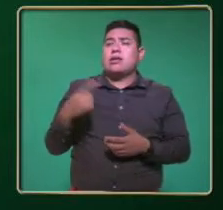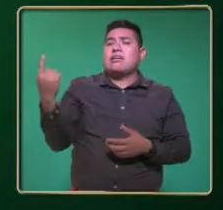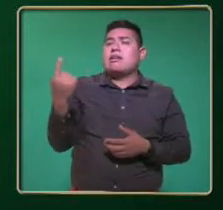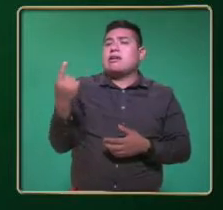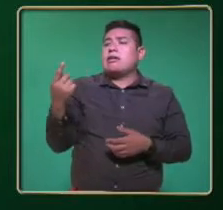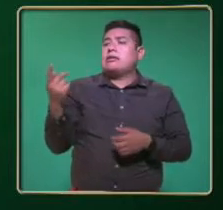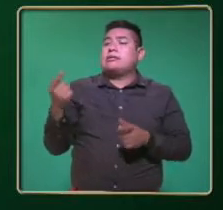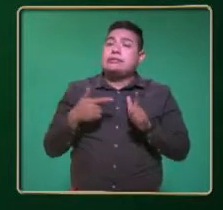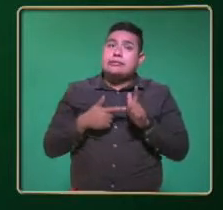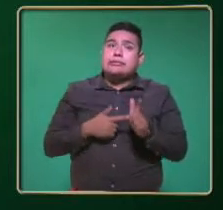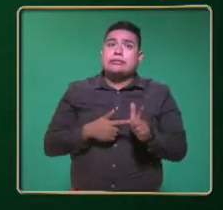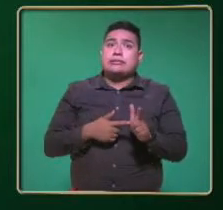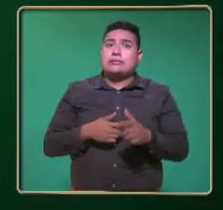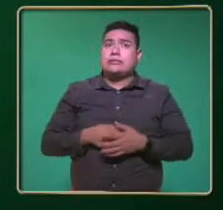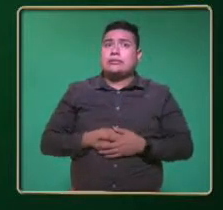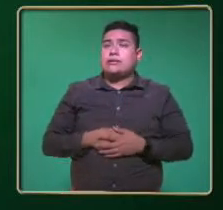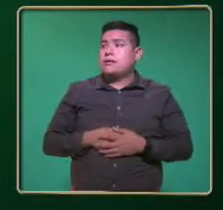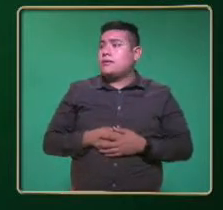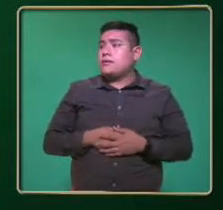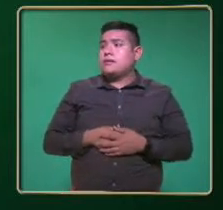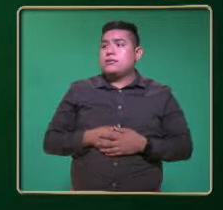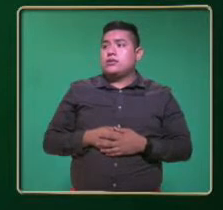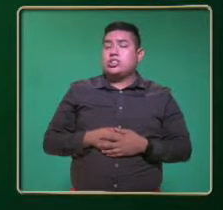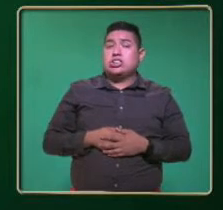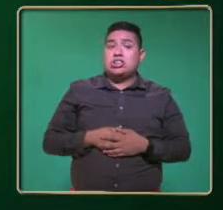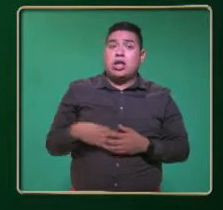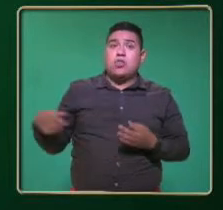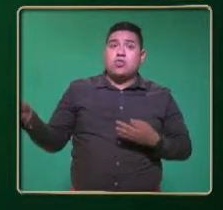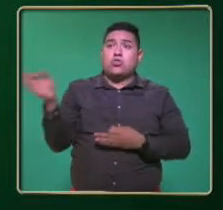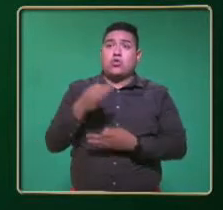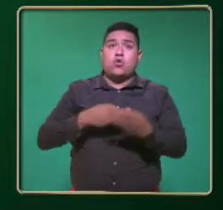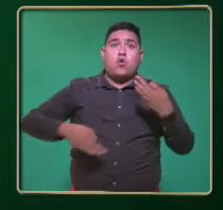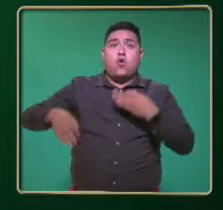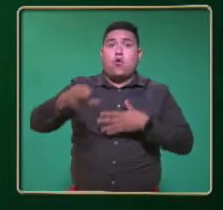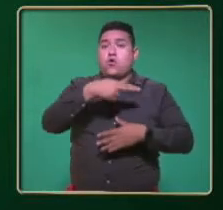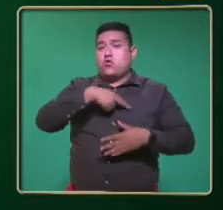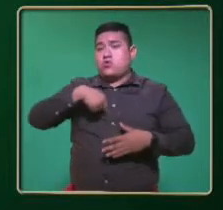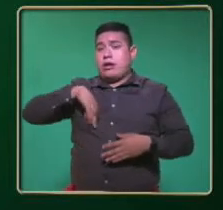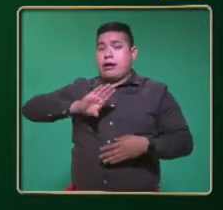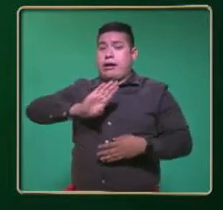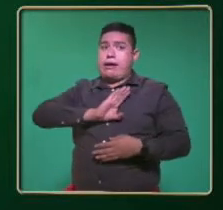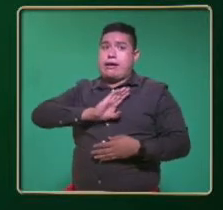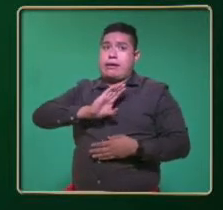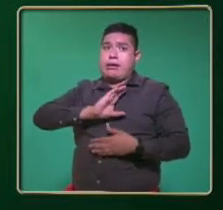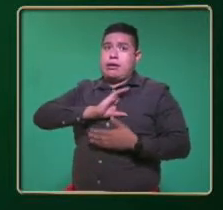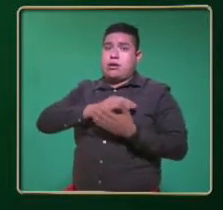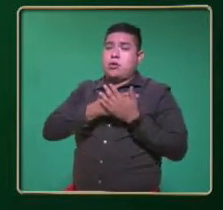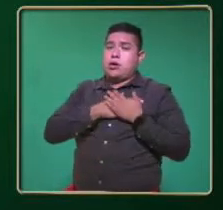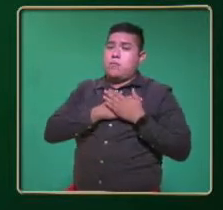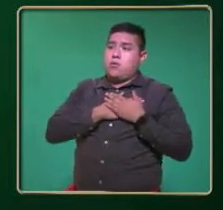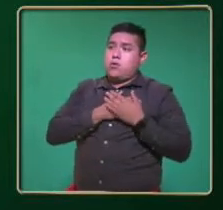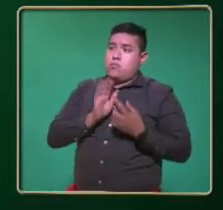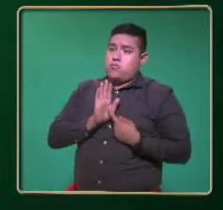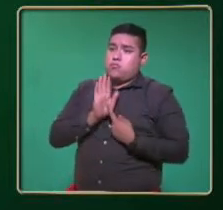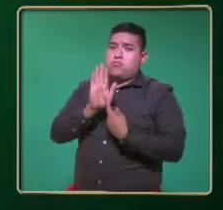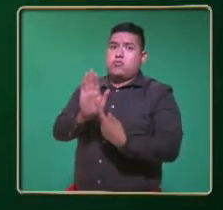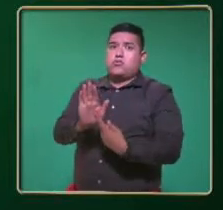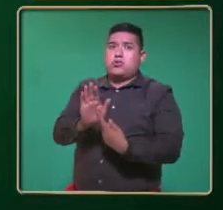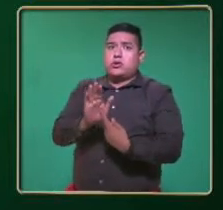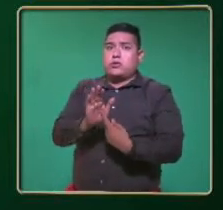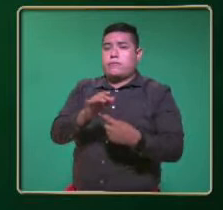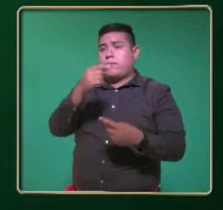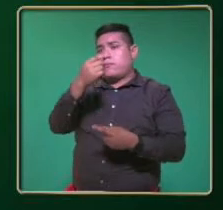sigue? Entonces, si nosotros damos ese cariño y ese amor, van a facilitarse